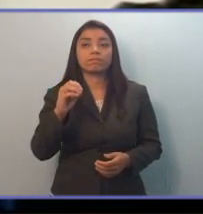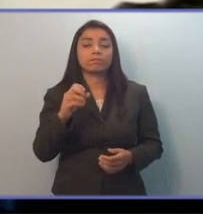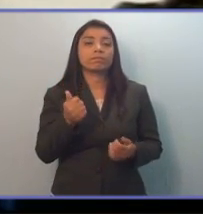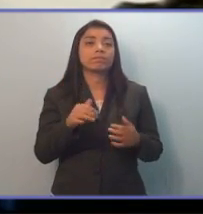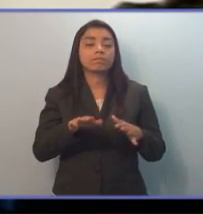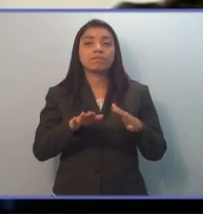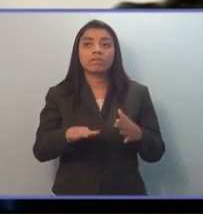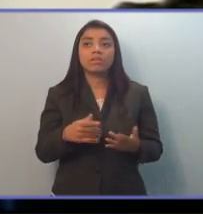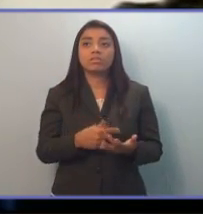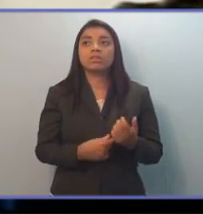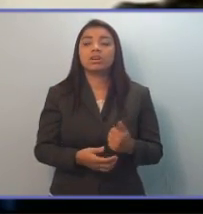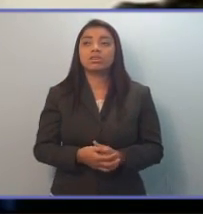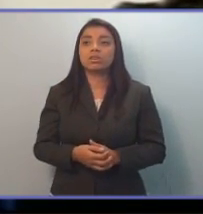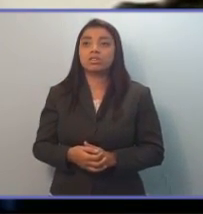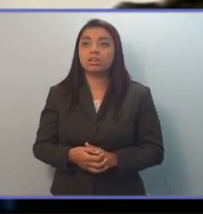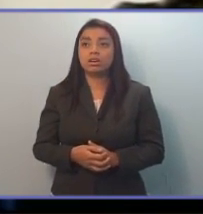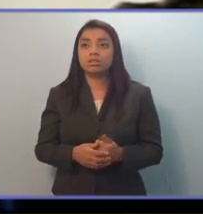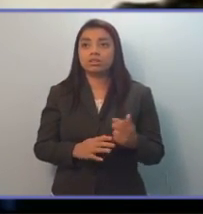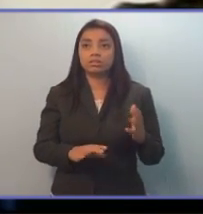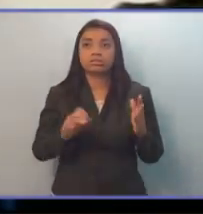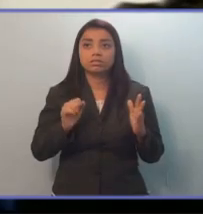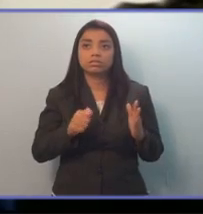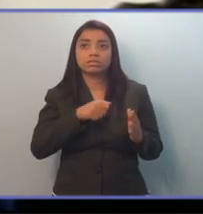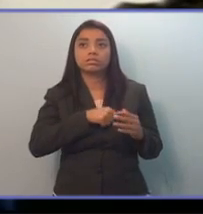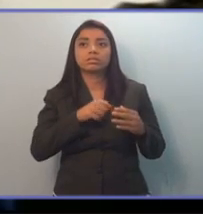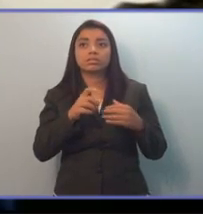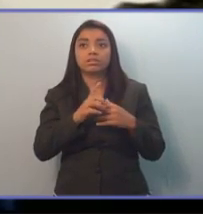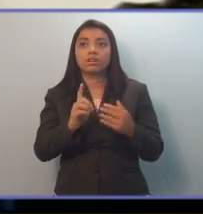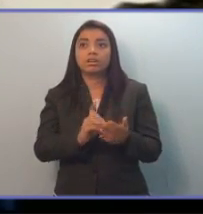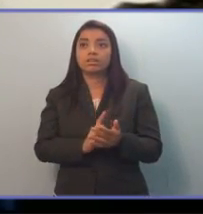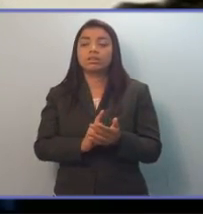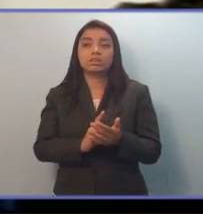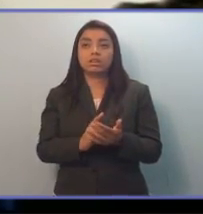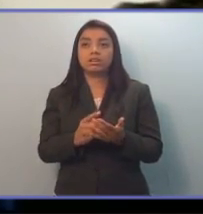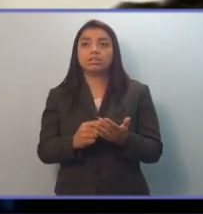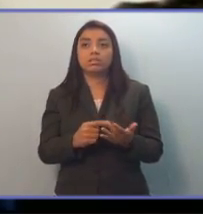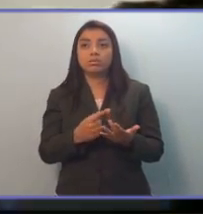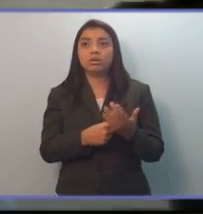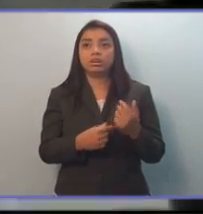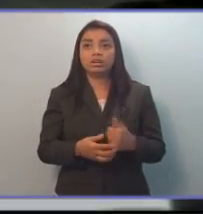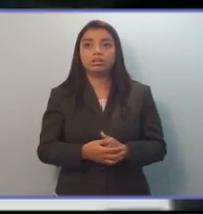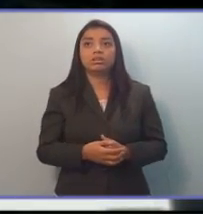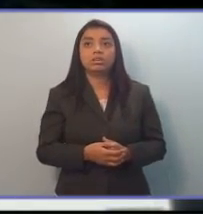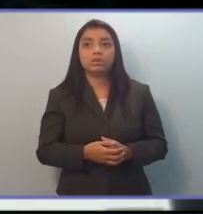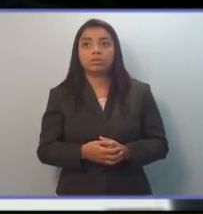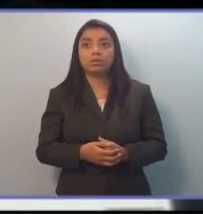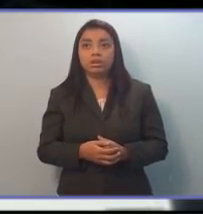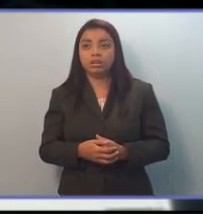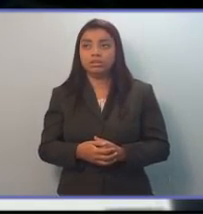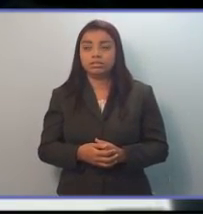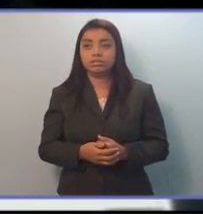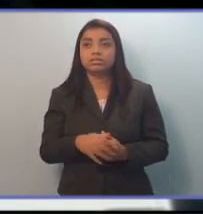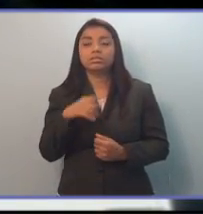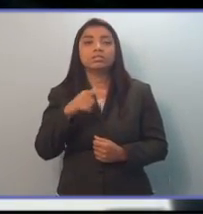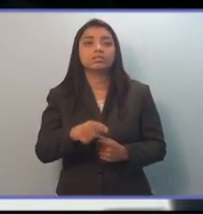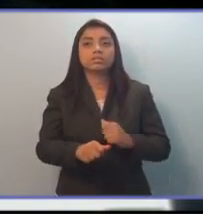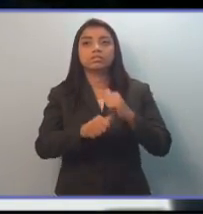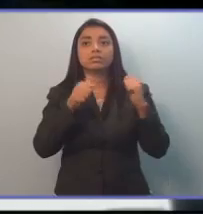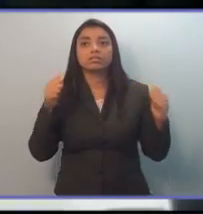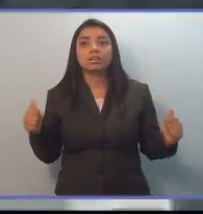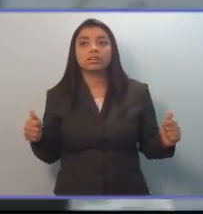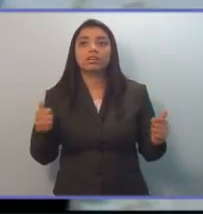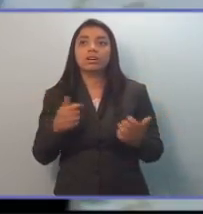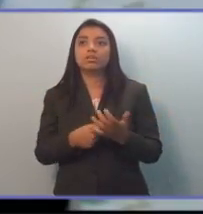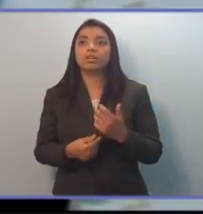Gracias, diputado coordinador. Buenos días, licenciado Sánchez. Buenos días. Buenos días,